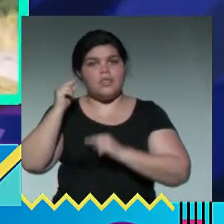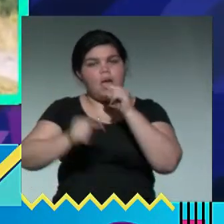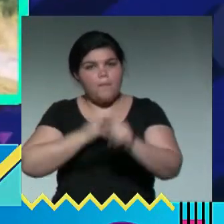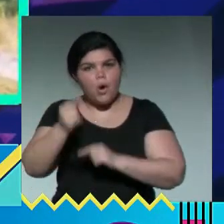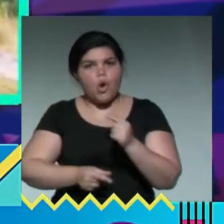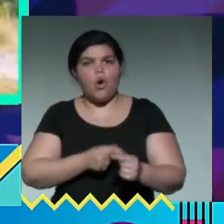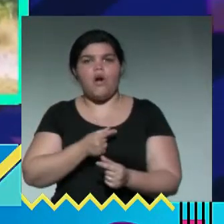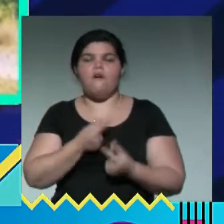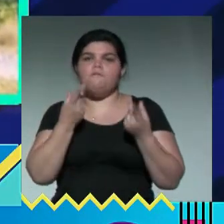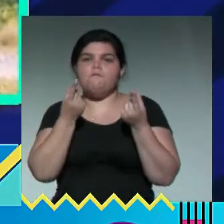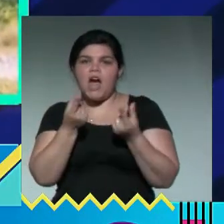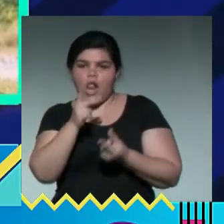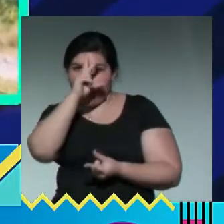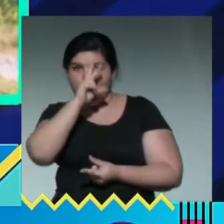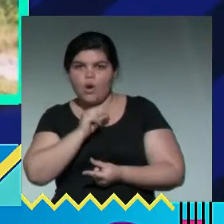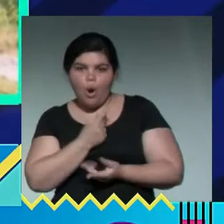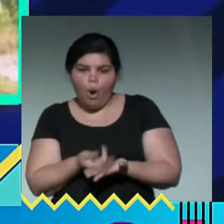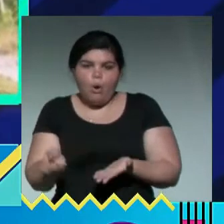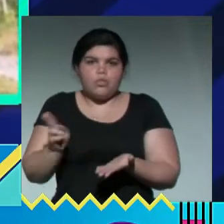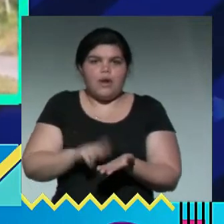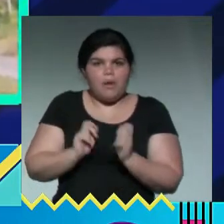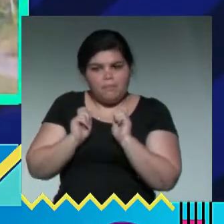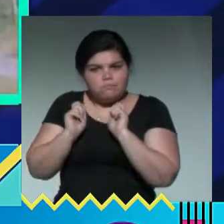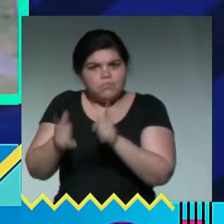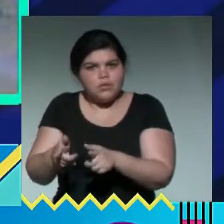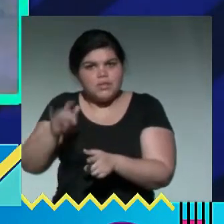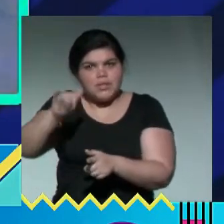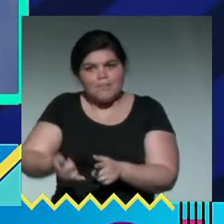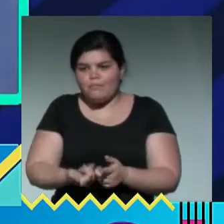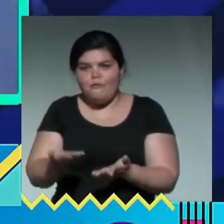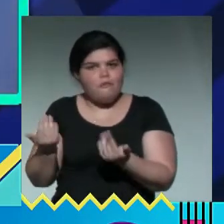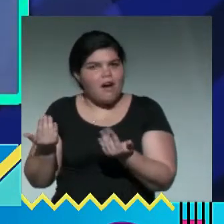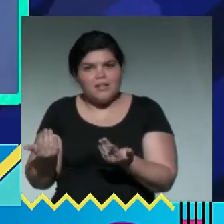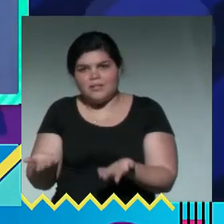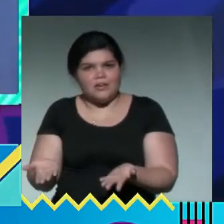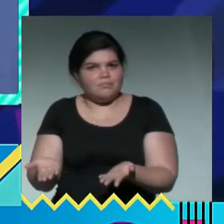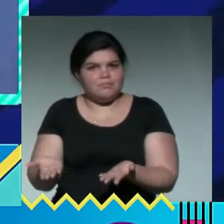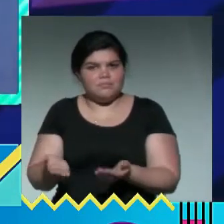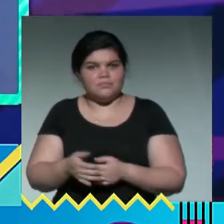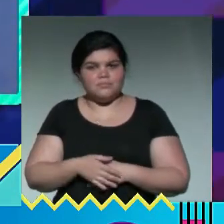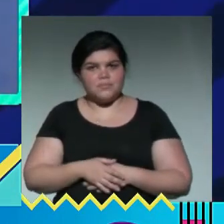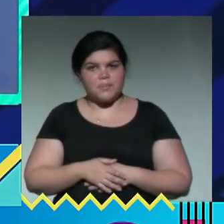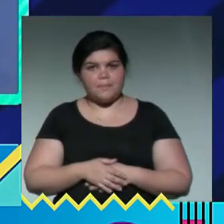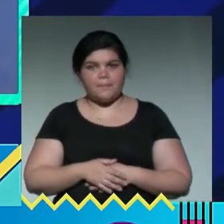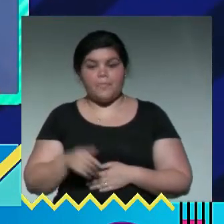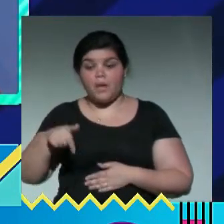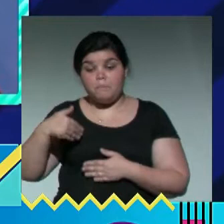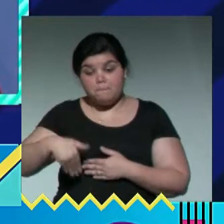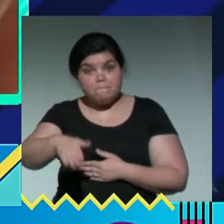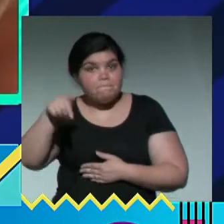revalorización. Lo que pasa es que eso no alcanza todavía. Yo creo que todavía hay